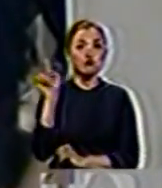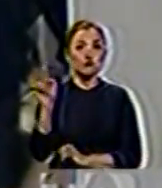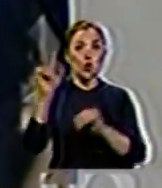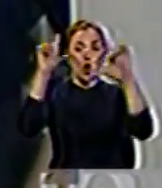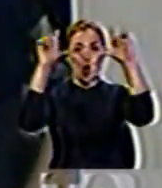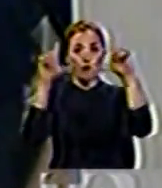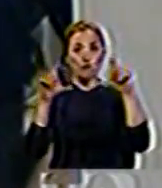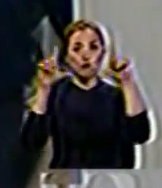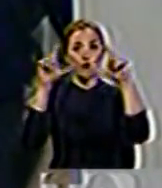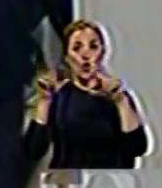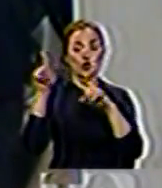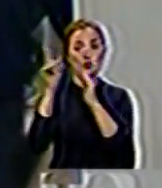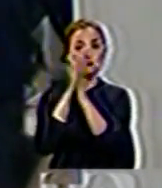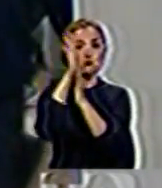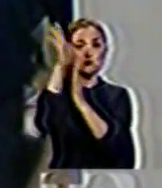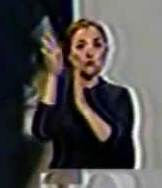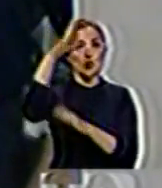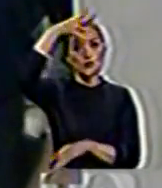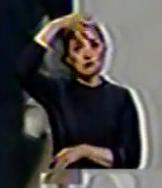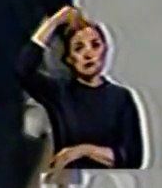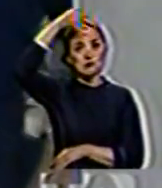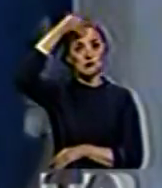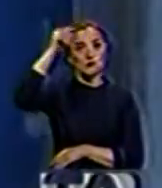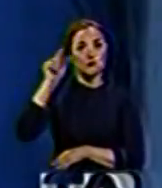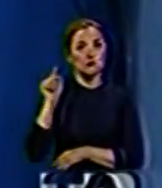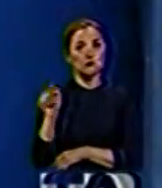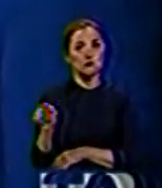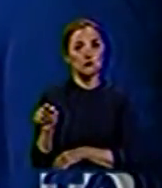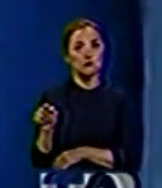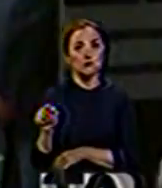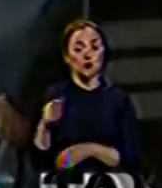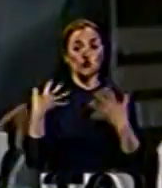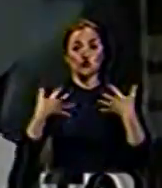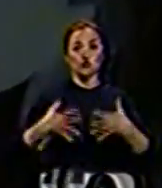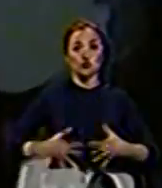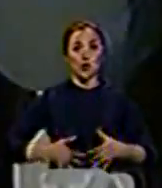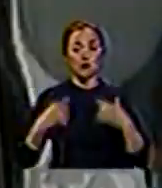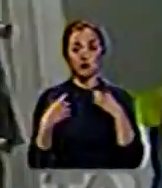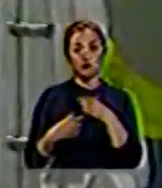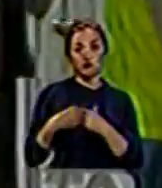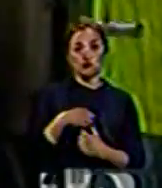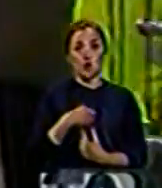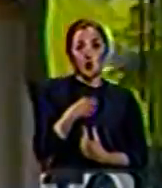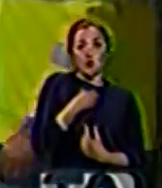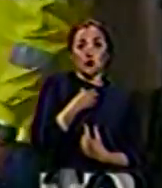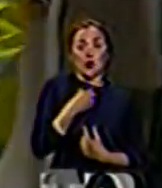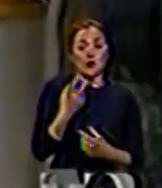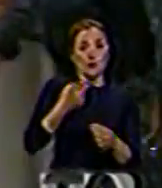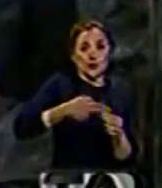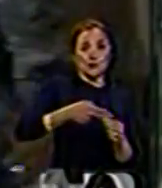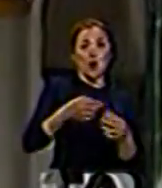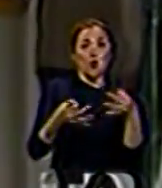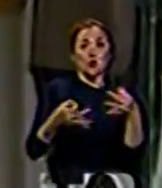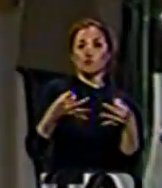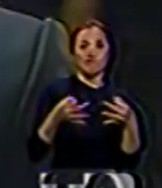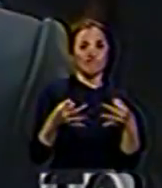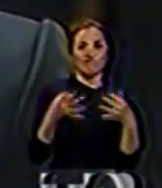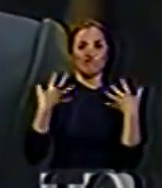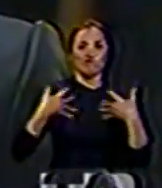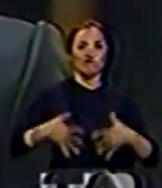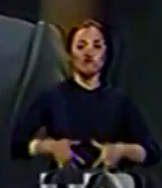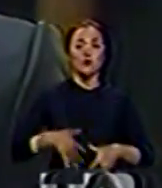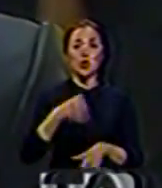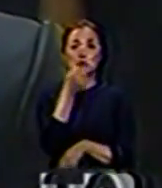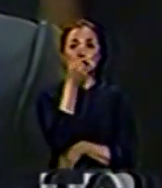ya esta fotografía con la imagen de Jorge Glass, ya sin traje formal con el que acostumbraba a ir a las audiencias, aún en calidad